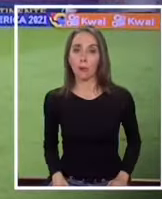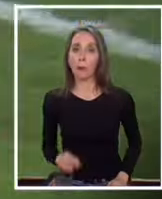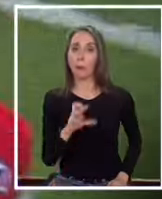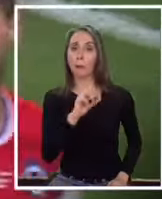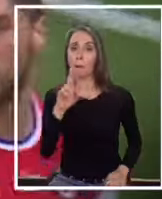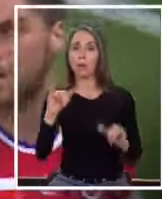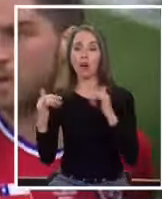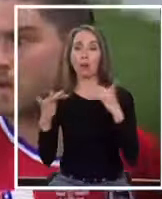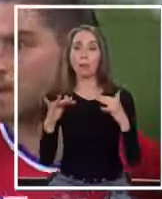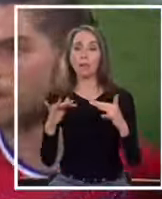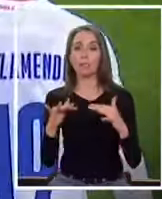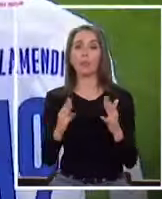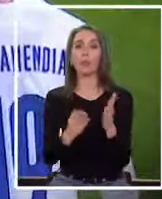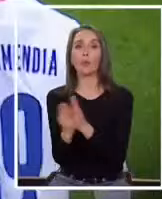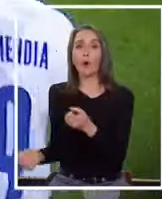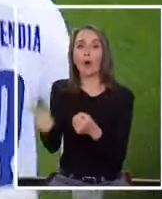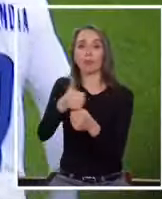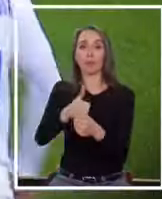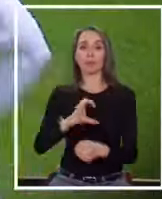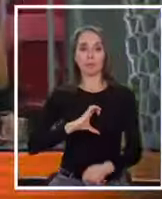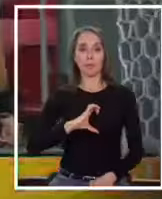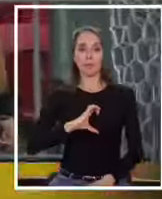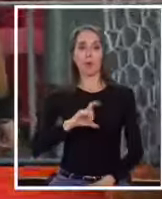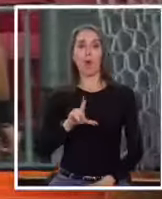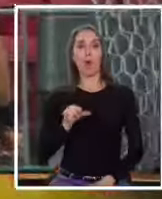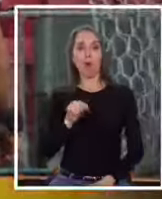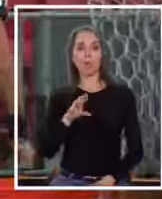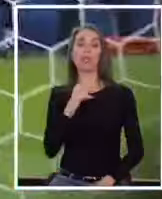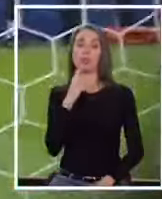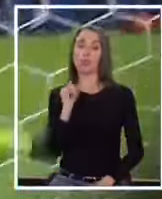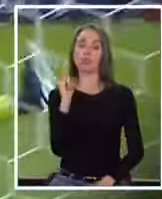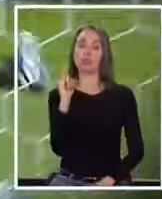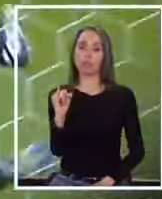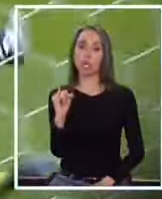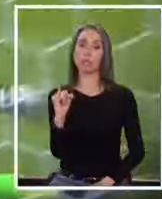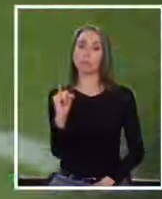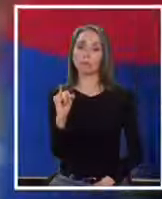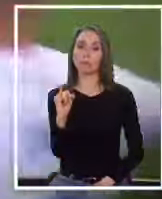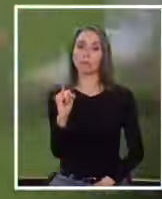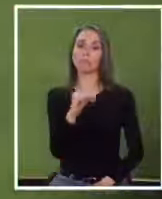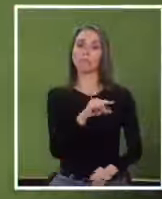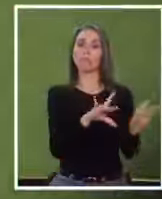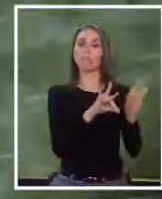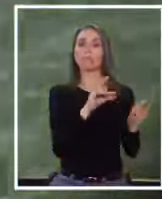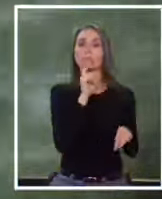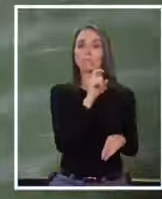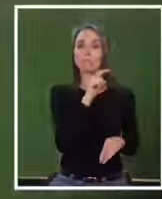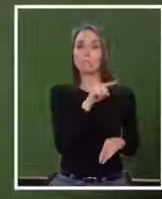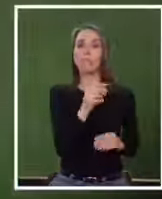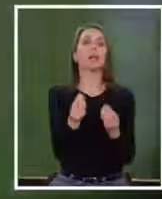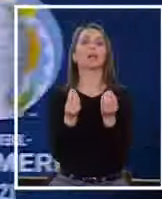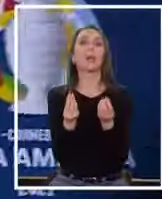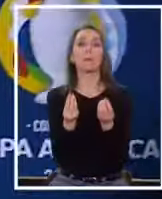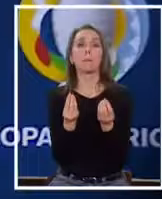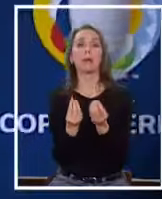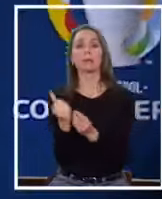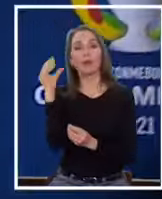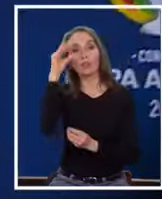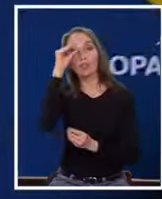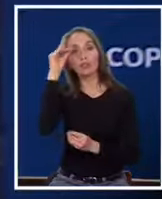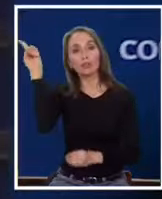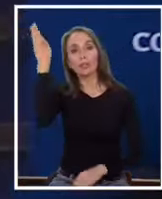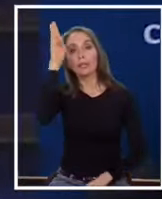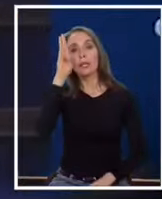El peor partido en la era Lasarte, lo reconoce el propio director técnico de La Roja a propósito de lo ocurrido anoche